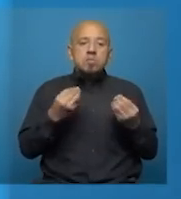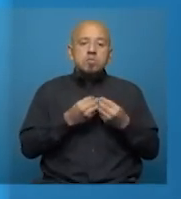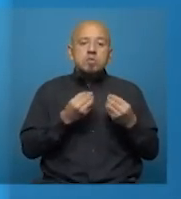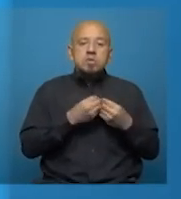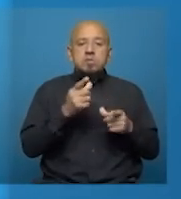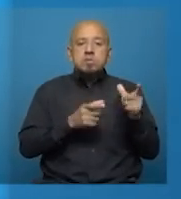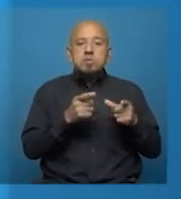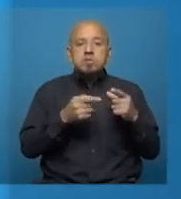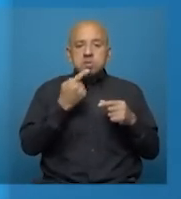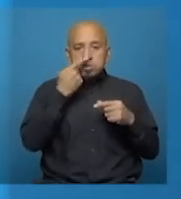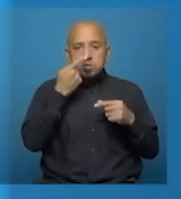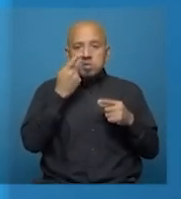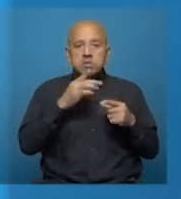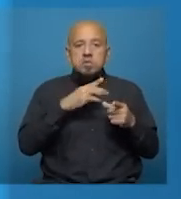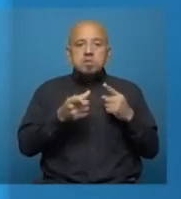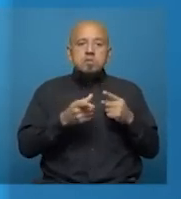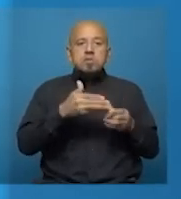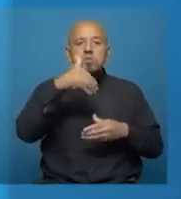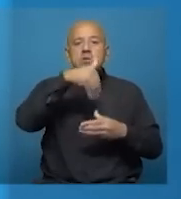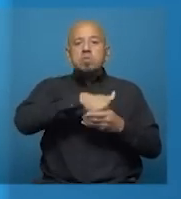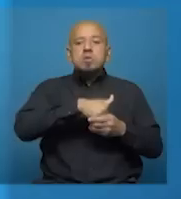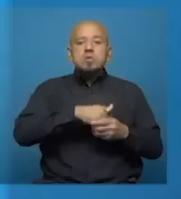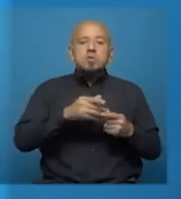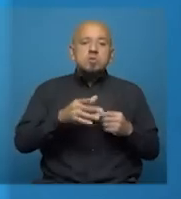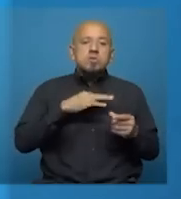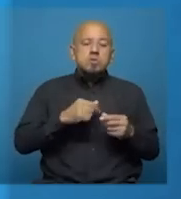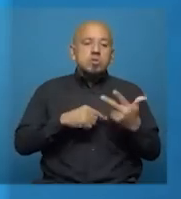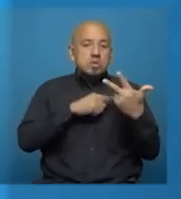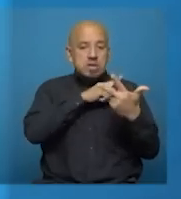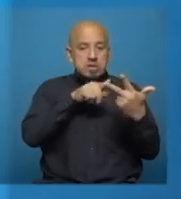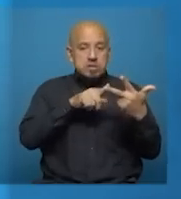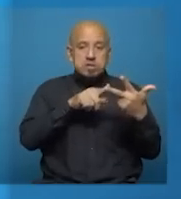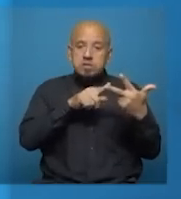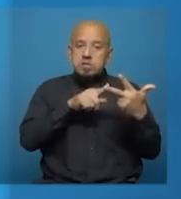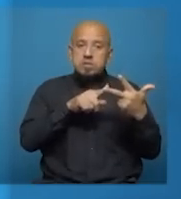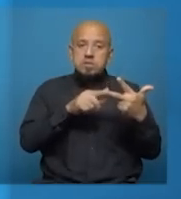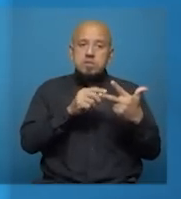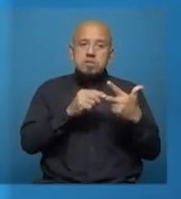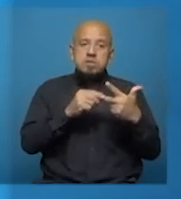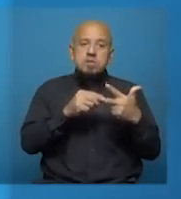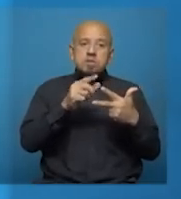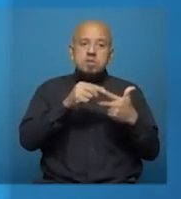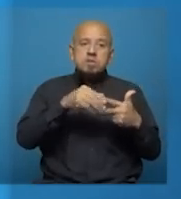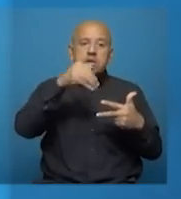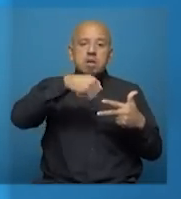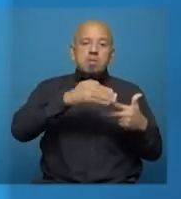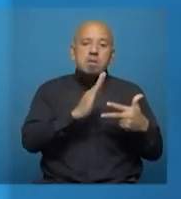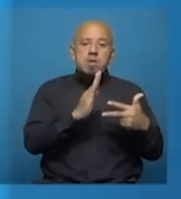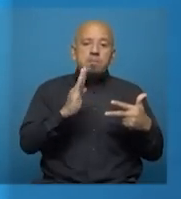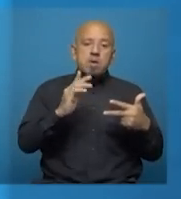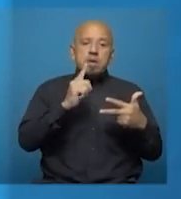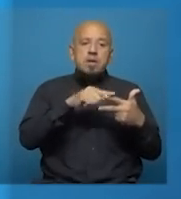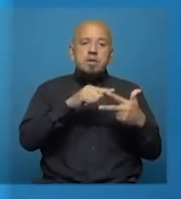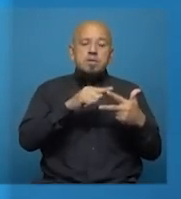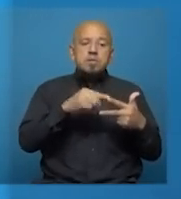amplistas y tuvimos una votación extraordinaria, salimos terceros, muy cerquita ahí del MPP, que es una fuerza muy,